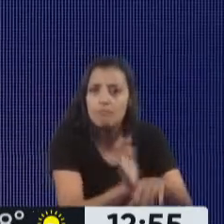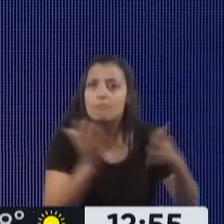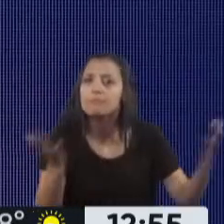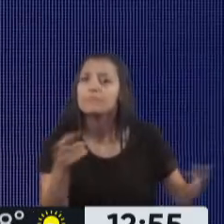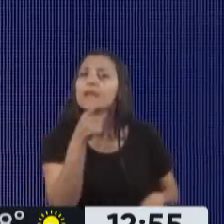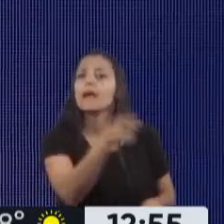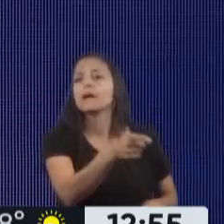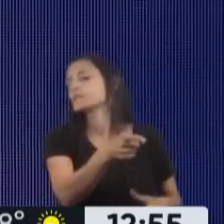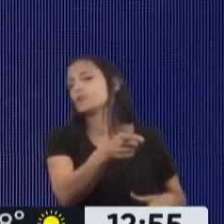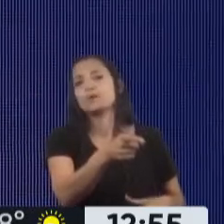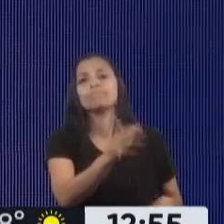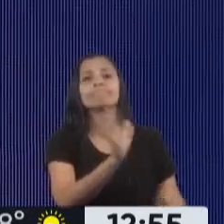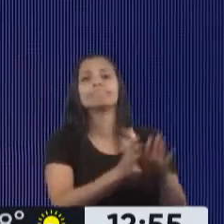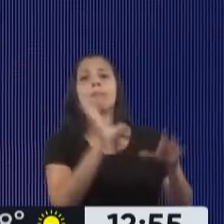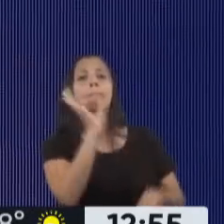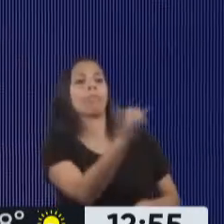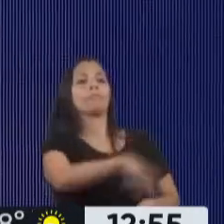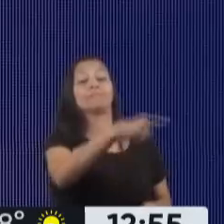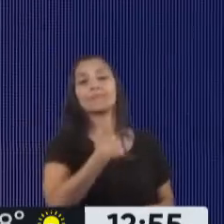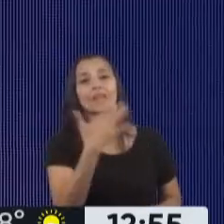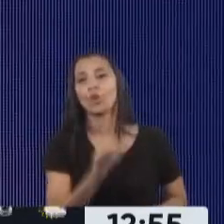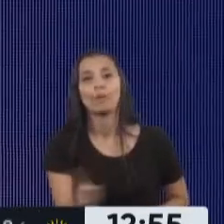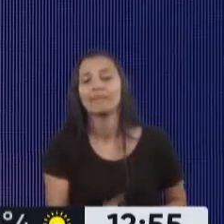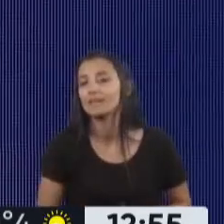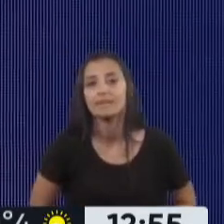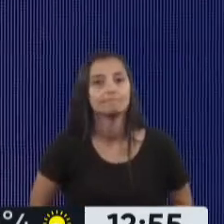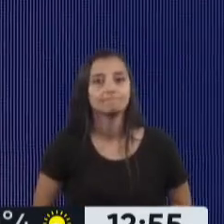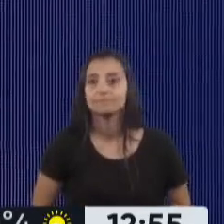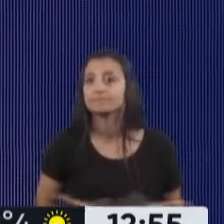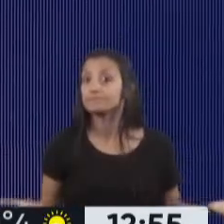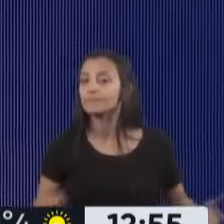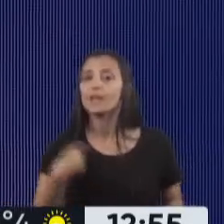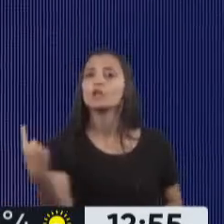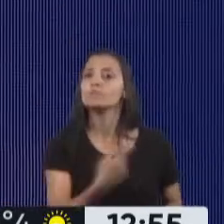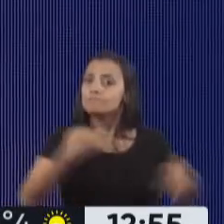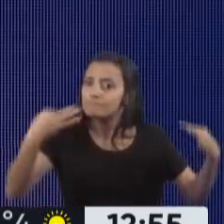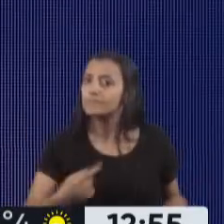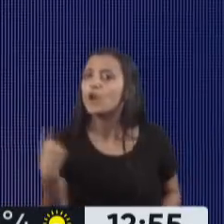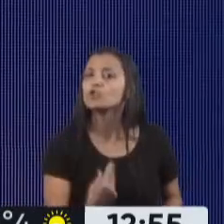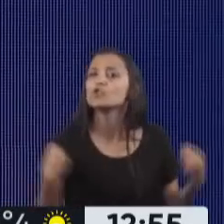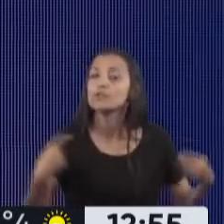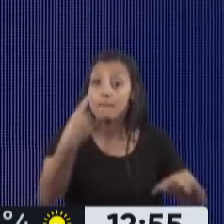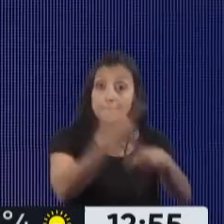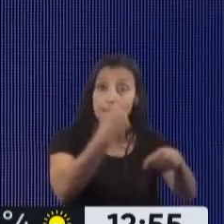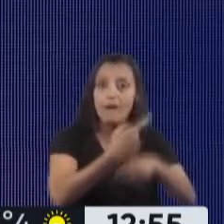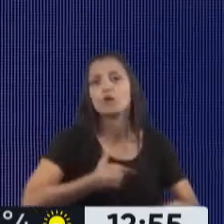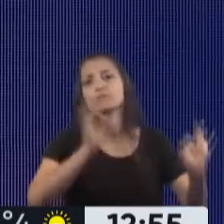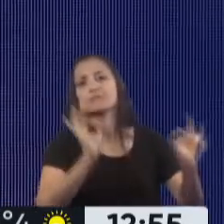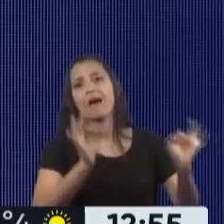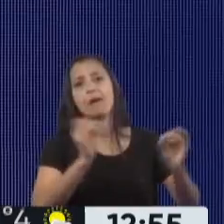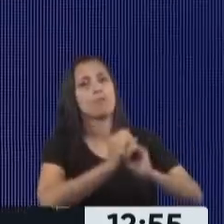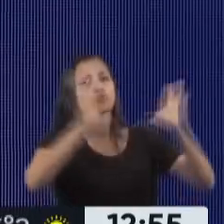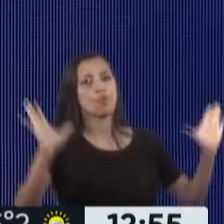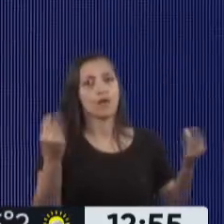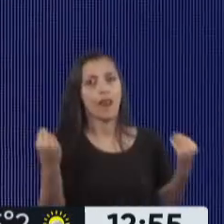Y eso es no entender qué era lo que pasaba con eso. Nosotros, en primer lugar, teníamos claro que